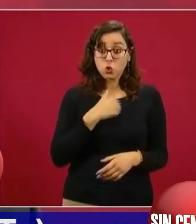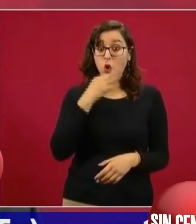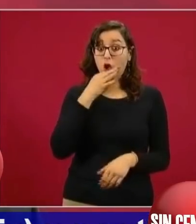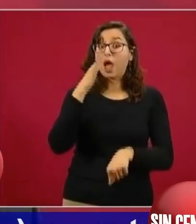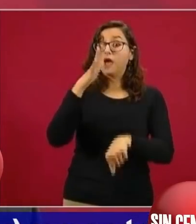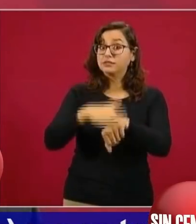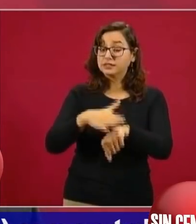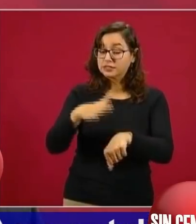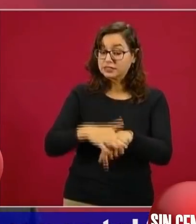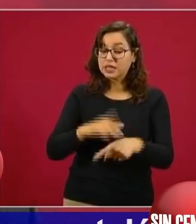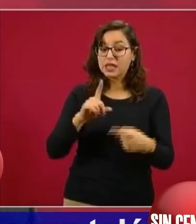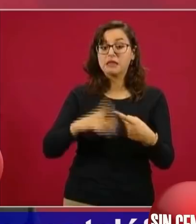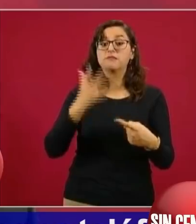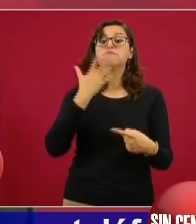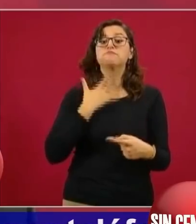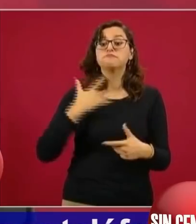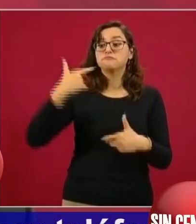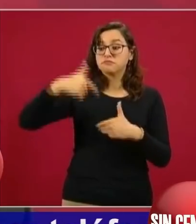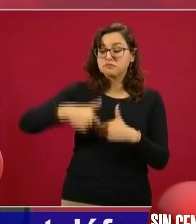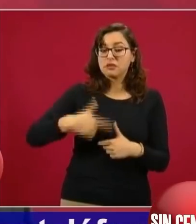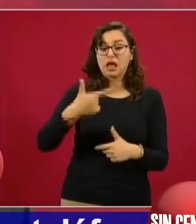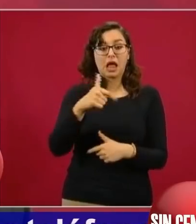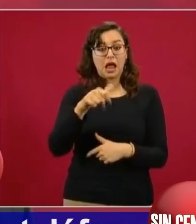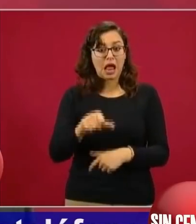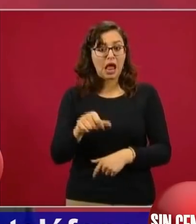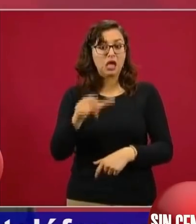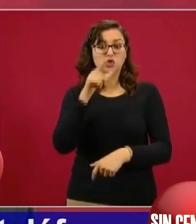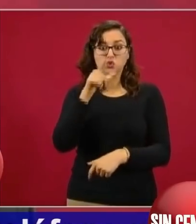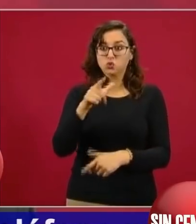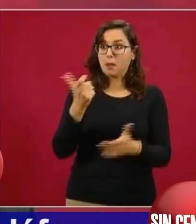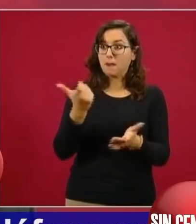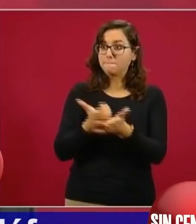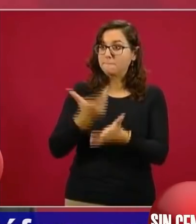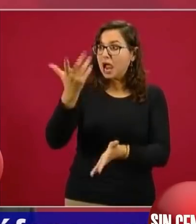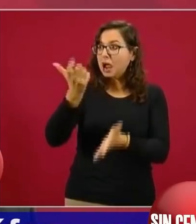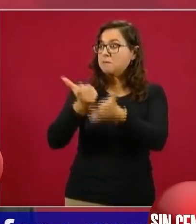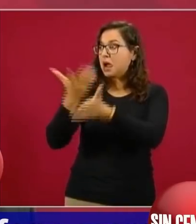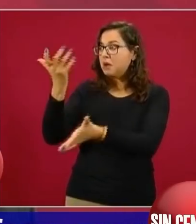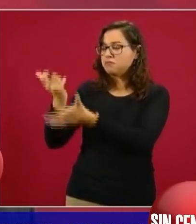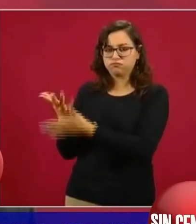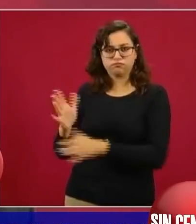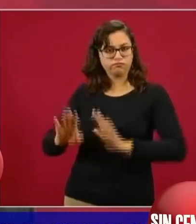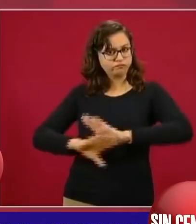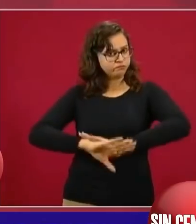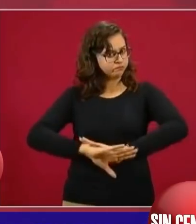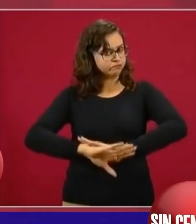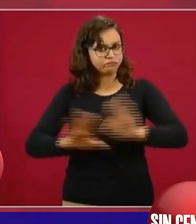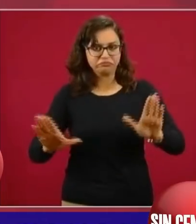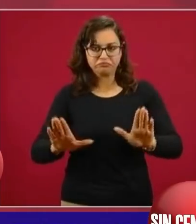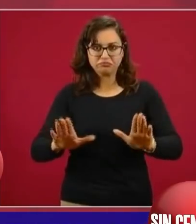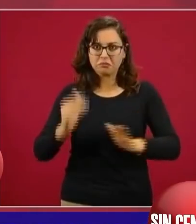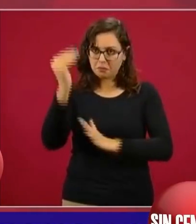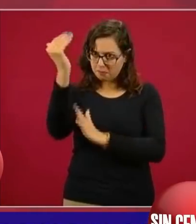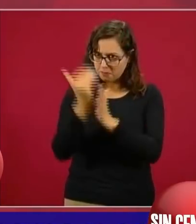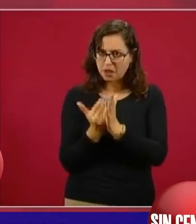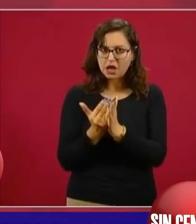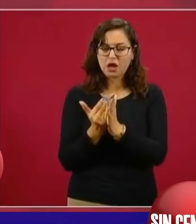del diésel, del gas, de la luz. Si continúa el programa privatizador,